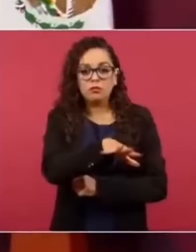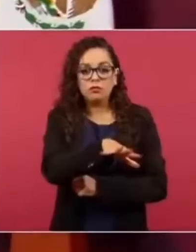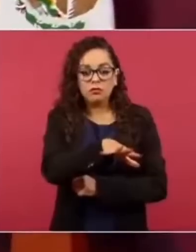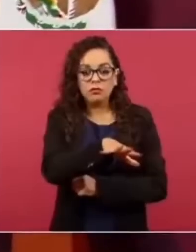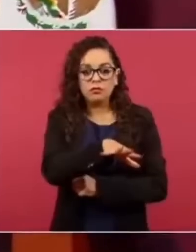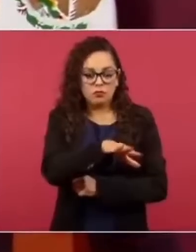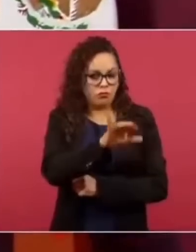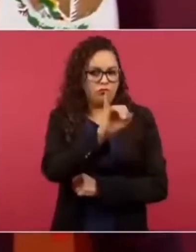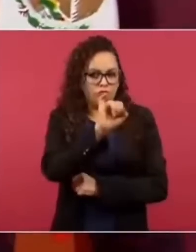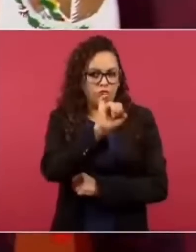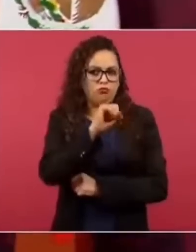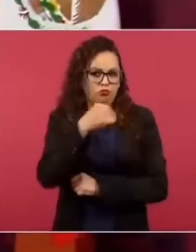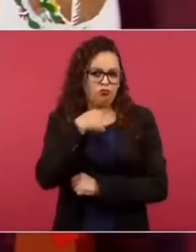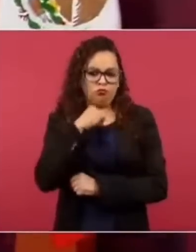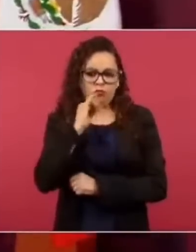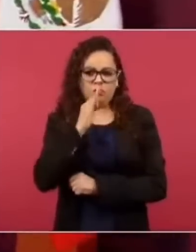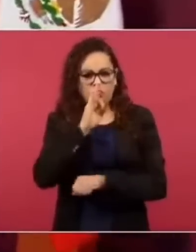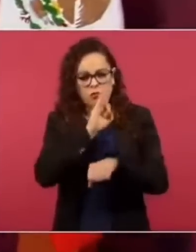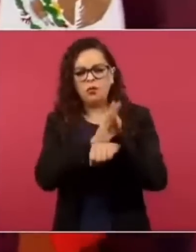percibí